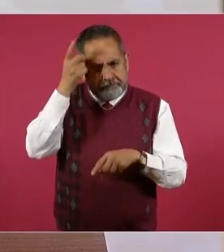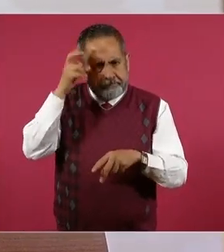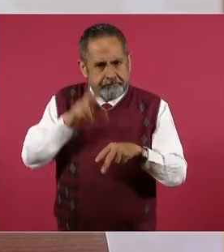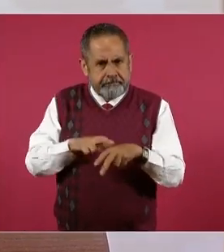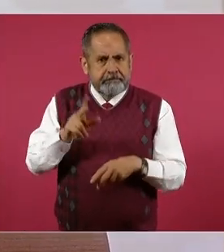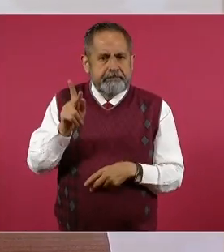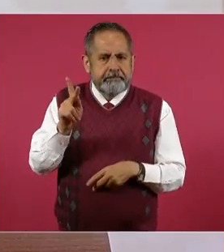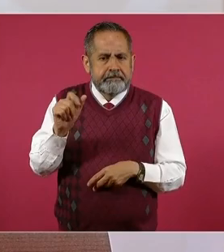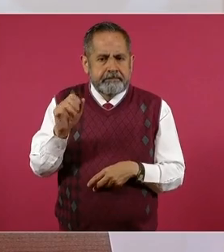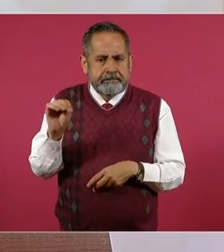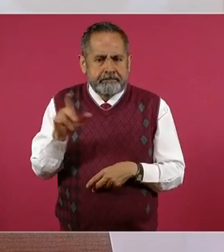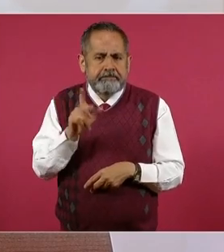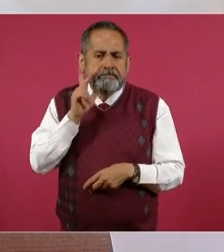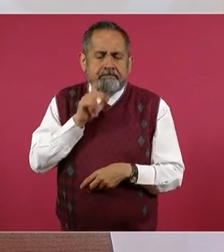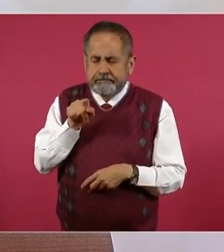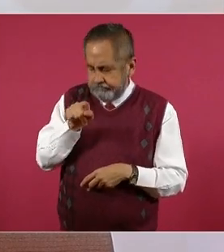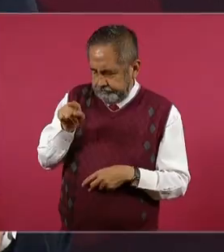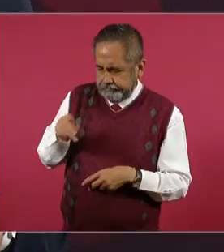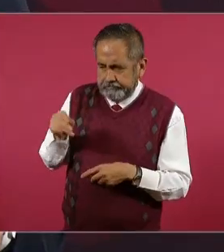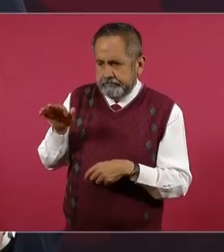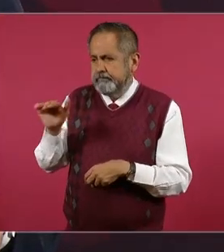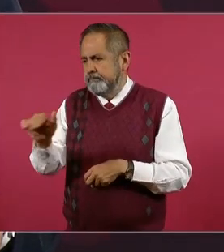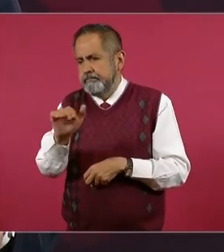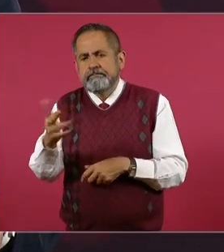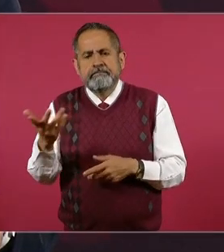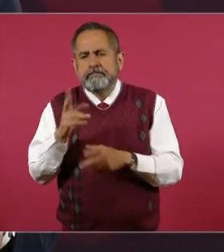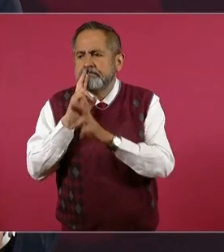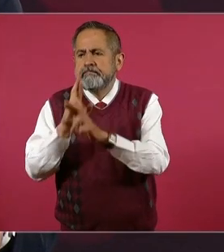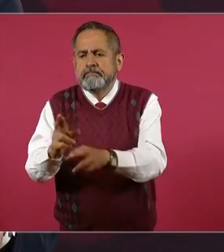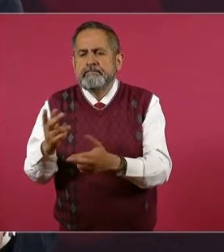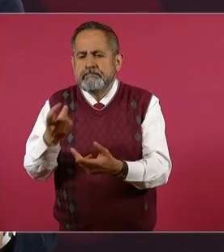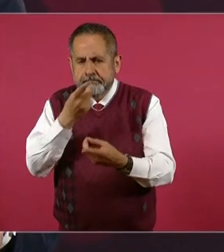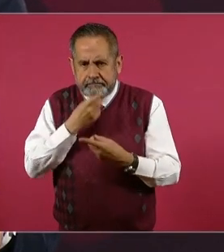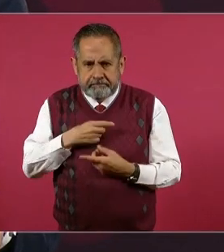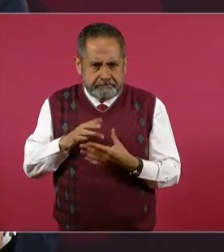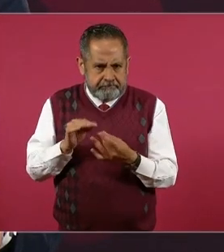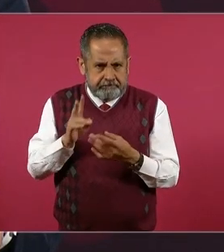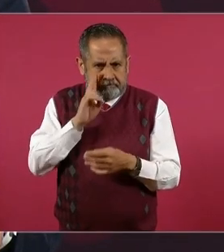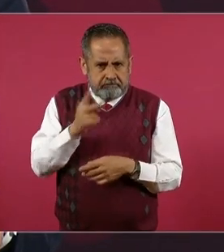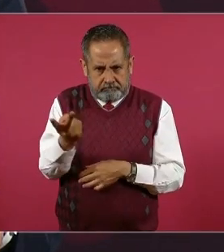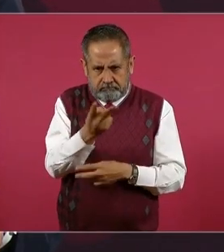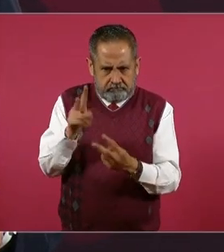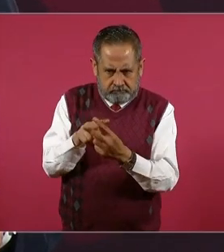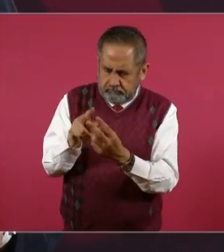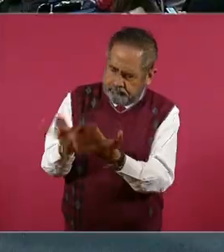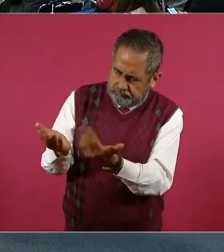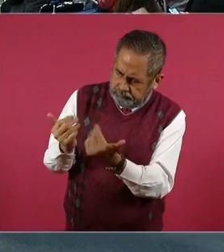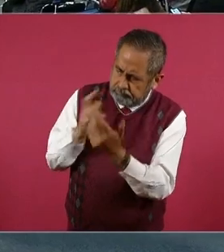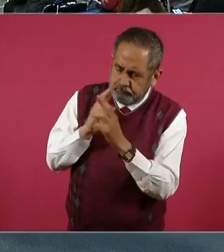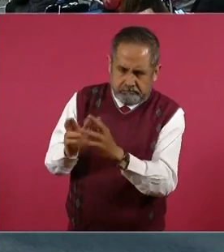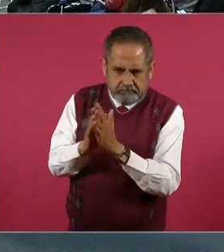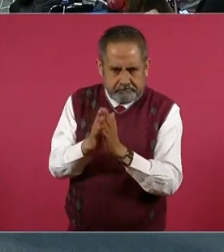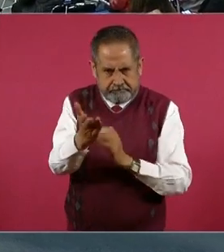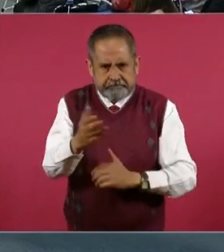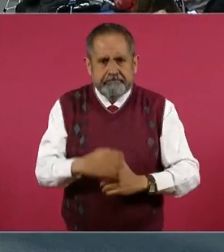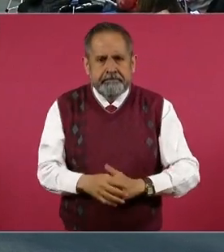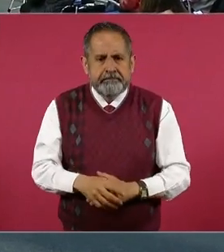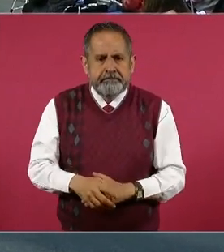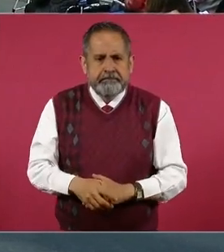director de Pemex para ver qué respuesta tenemos sobre los dos casos que estás planteando,